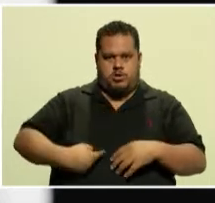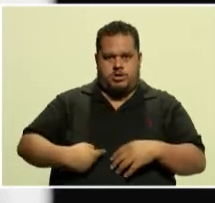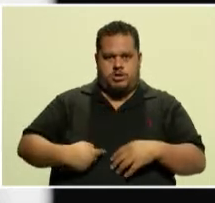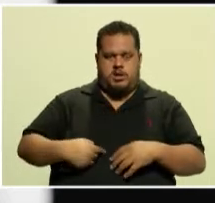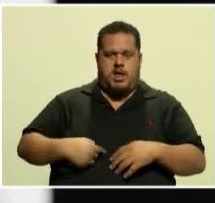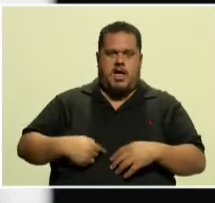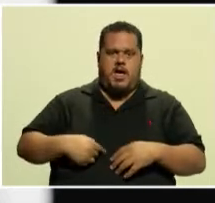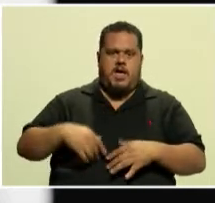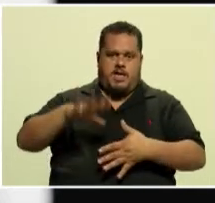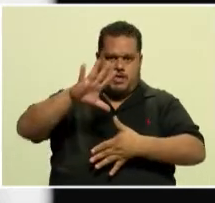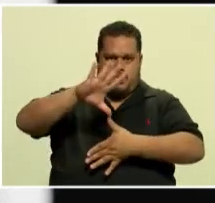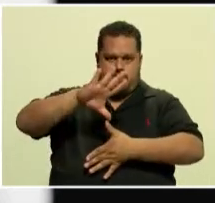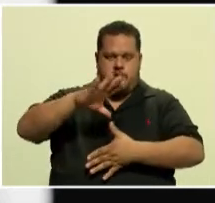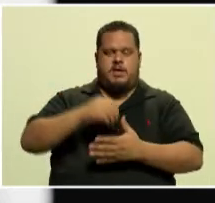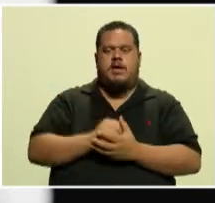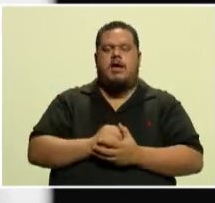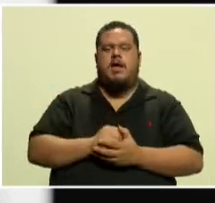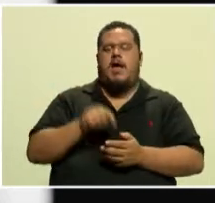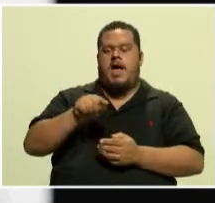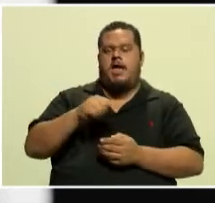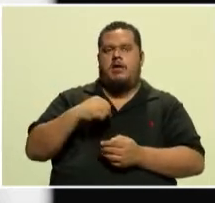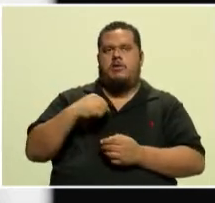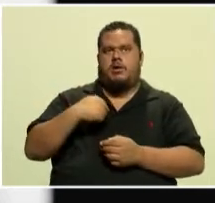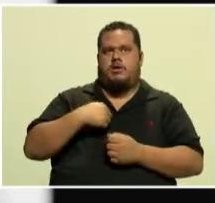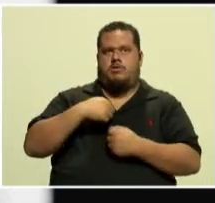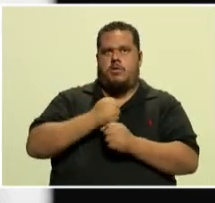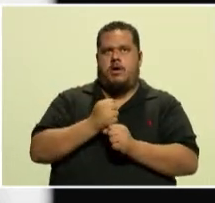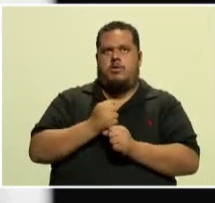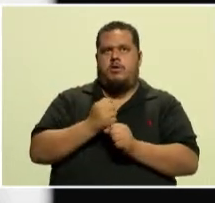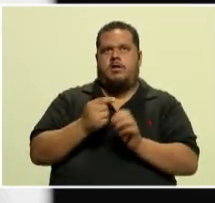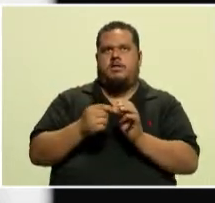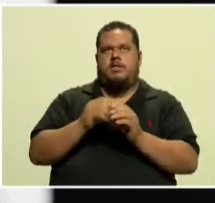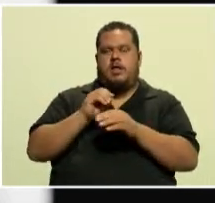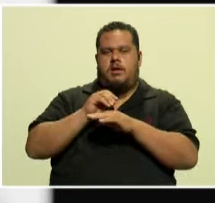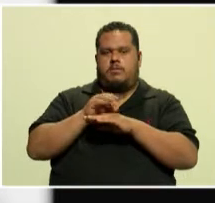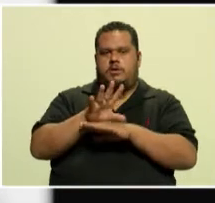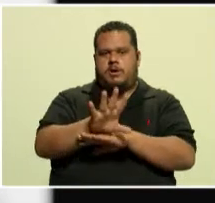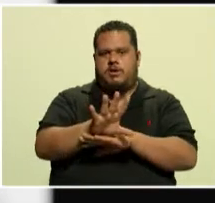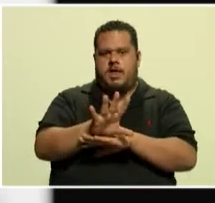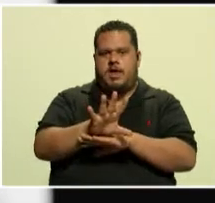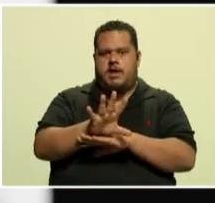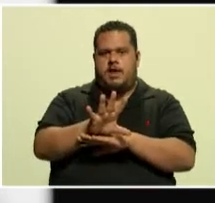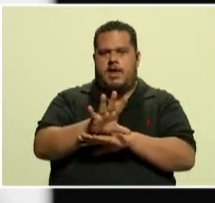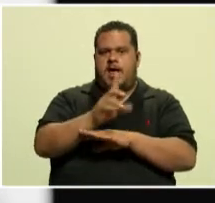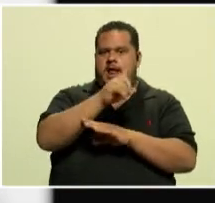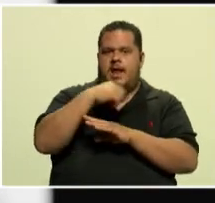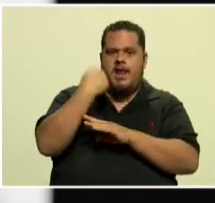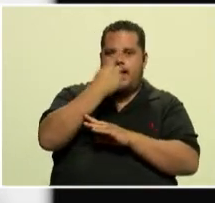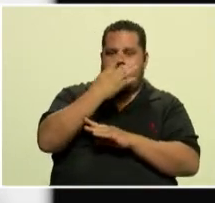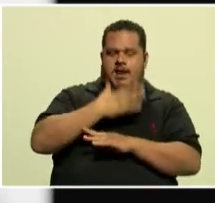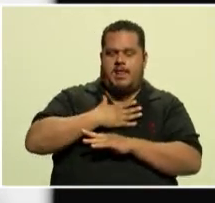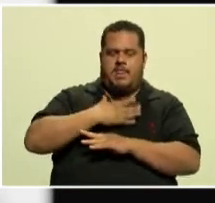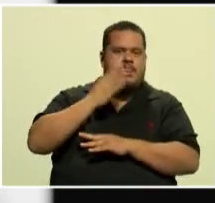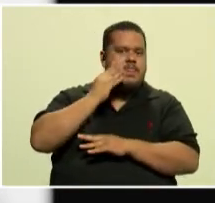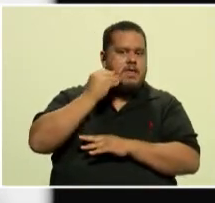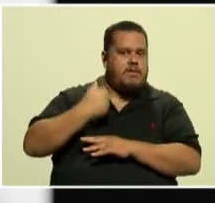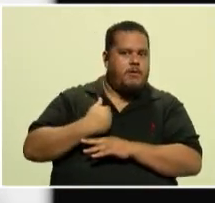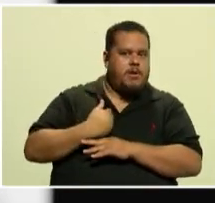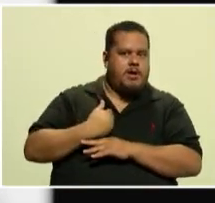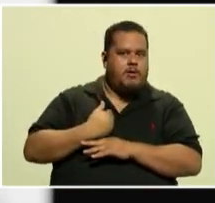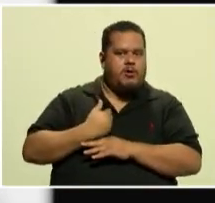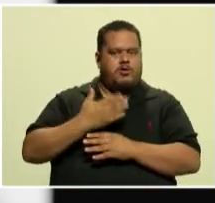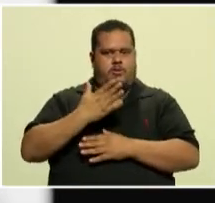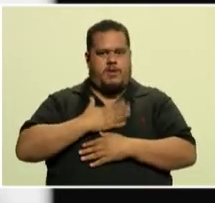este performance, yo lo que hago es proyectar la cara de mi abuelo encima de mí